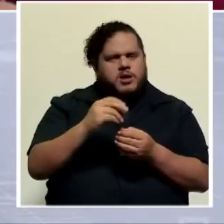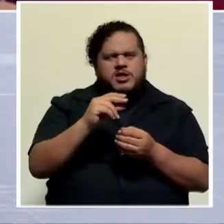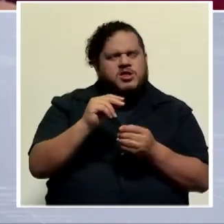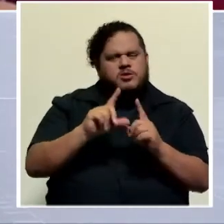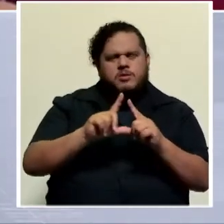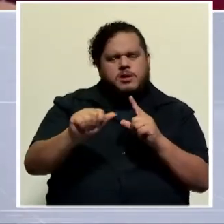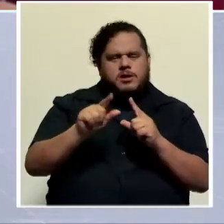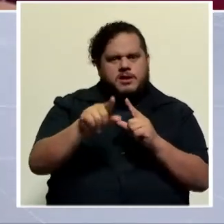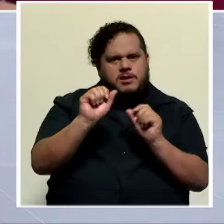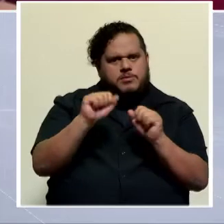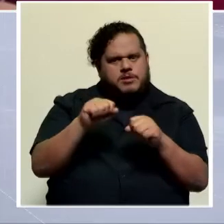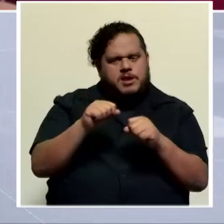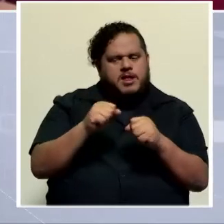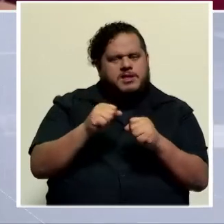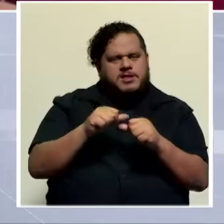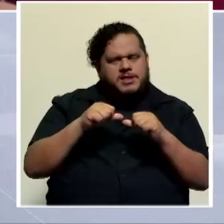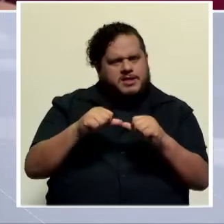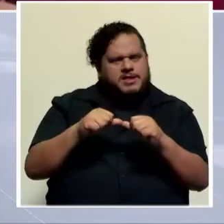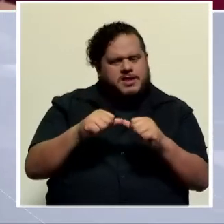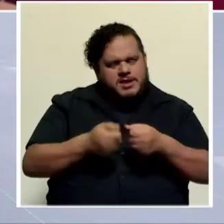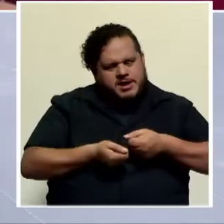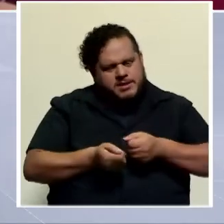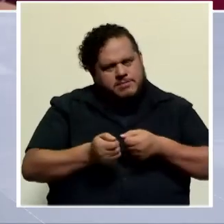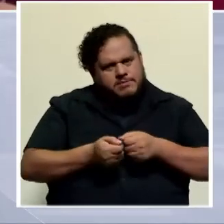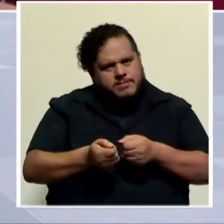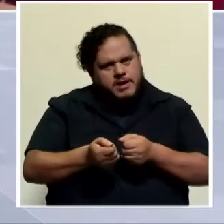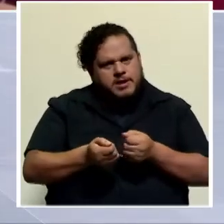esta posibilidad de seguir explotando petróleo?